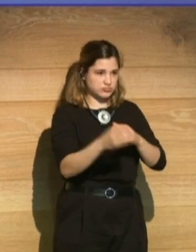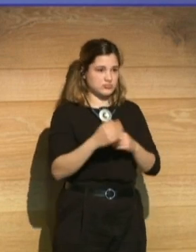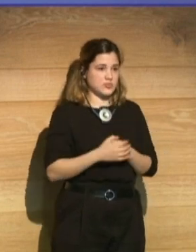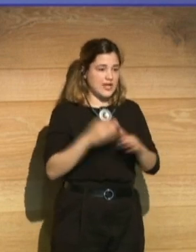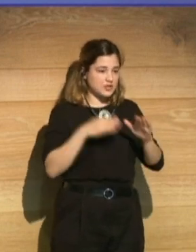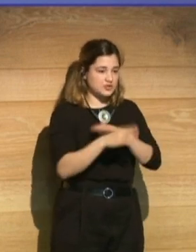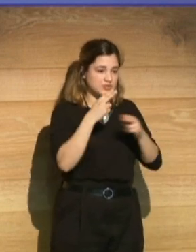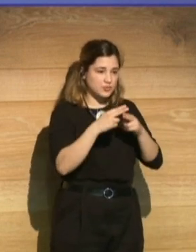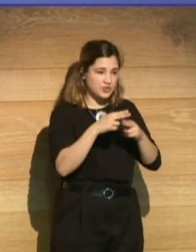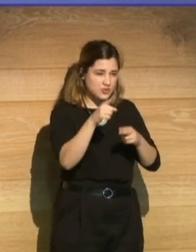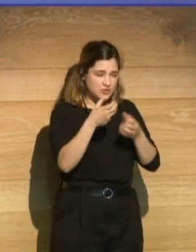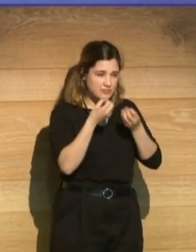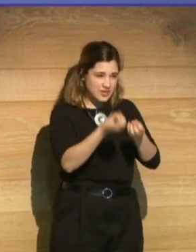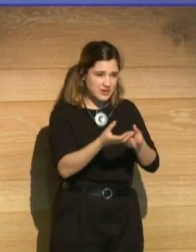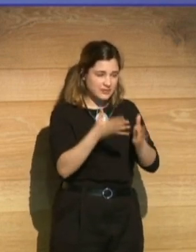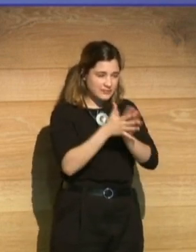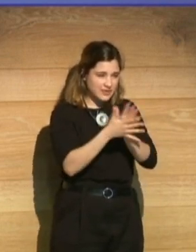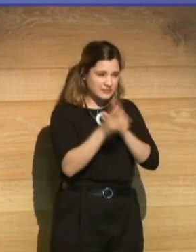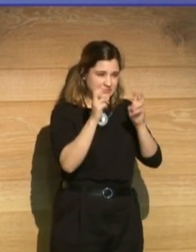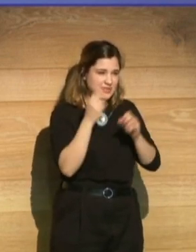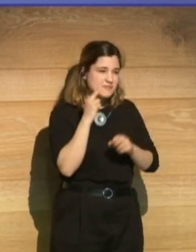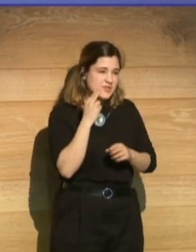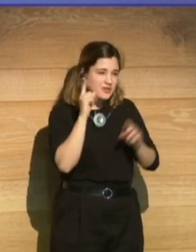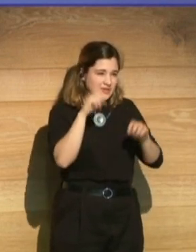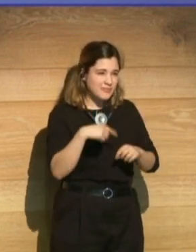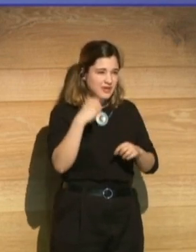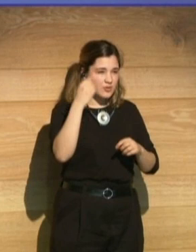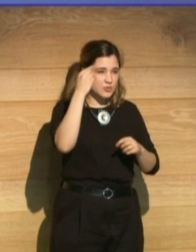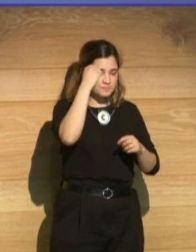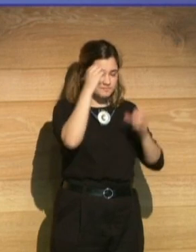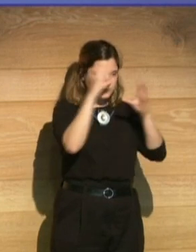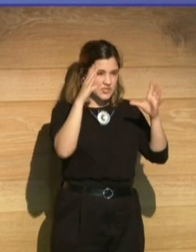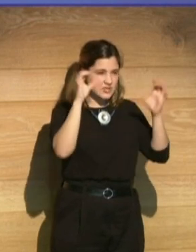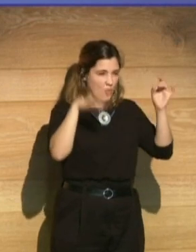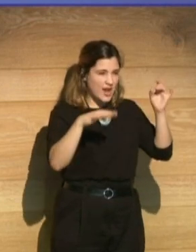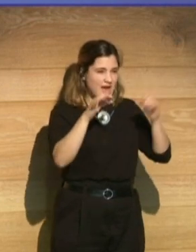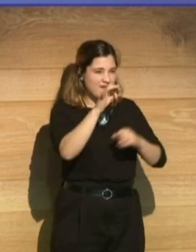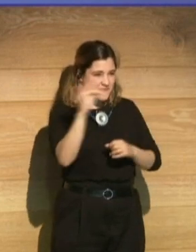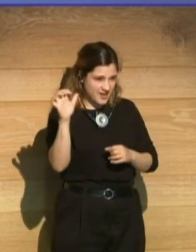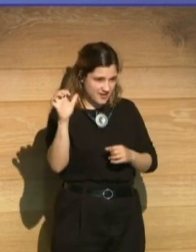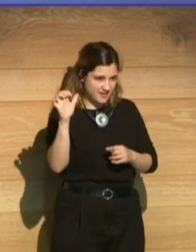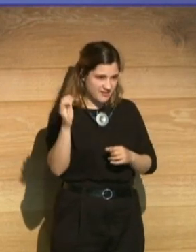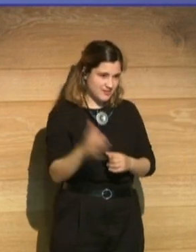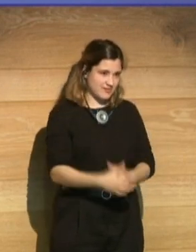política, usted hablaba del miedo, hemos hablado del odio, pero también como una creencia, ¿no? Como una fe.